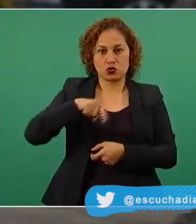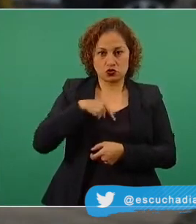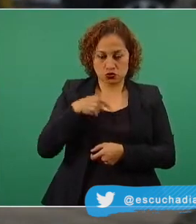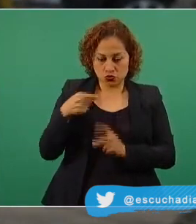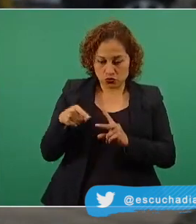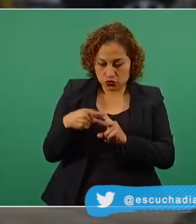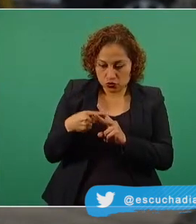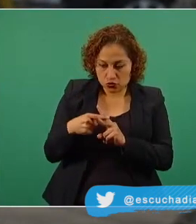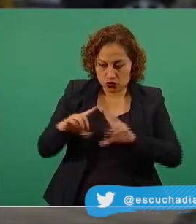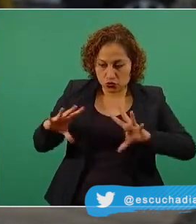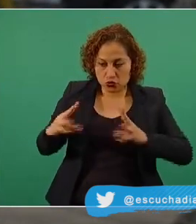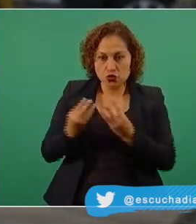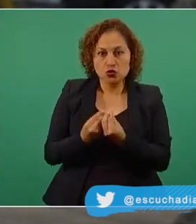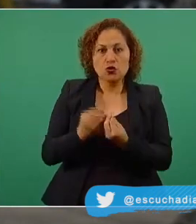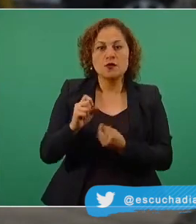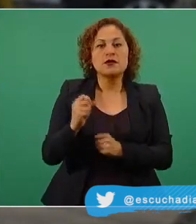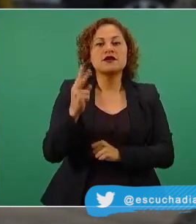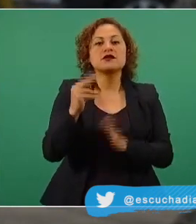de